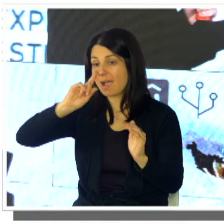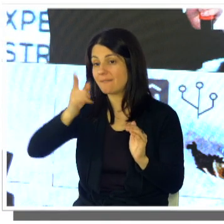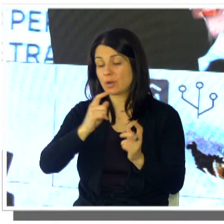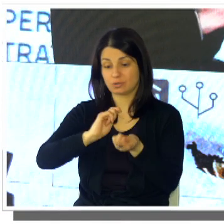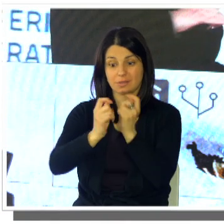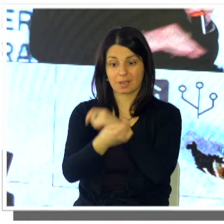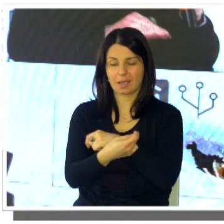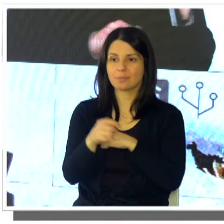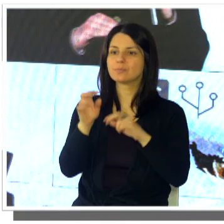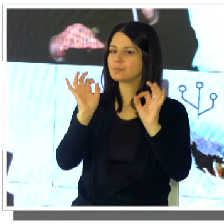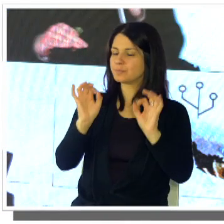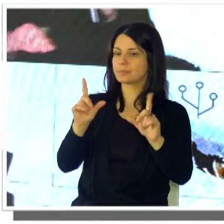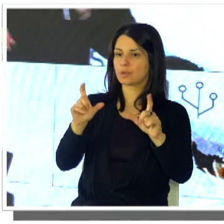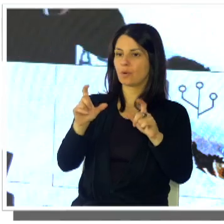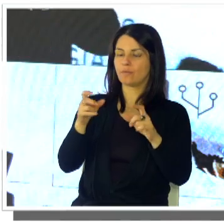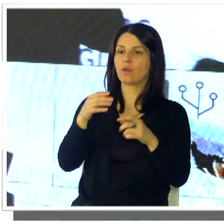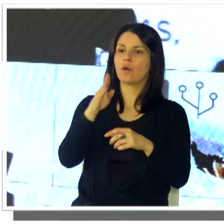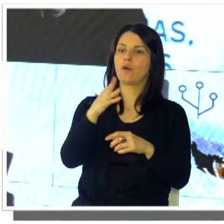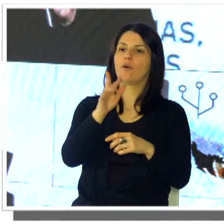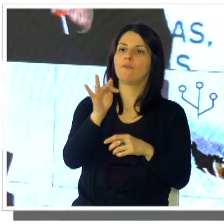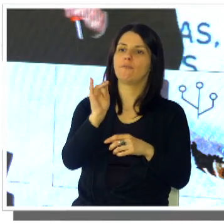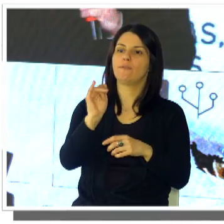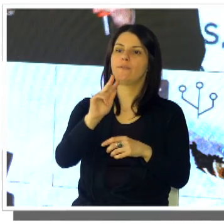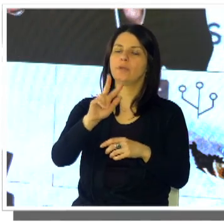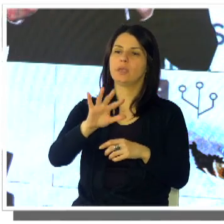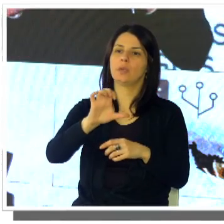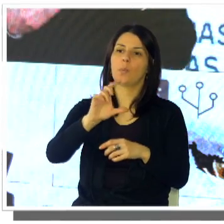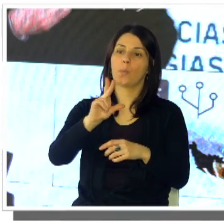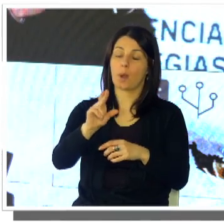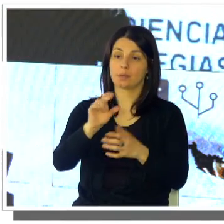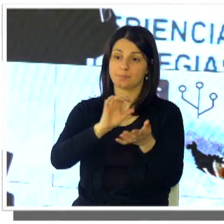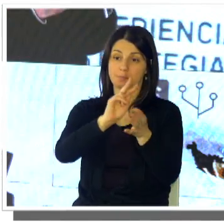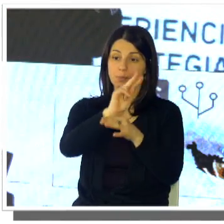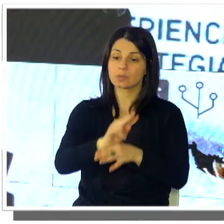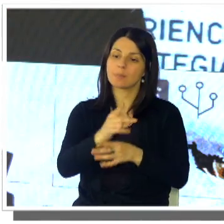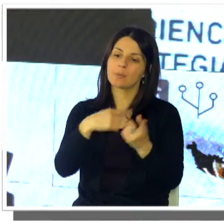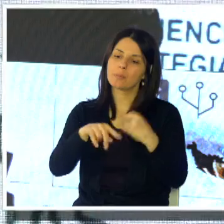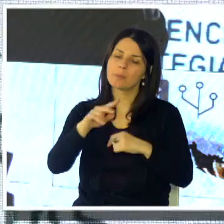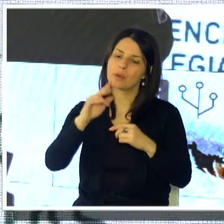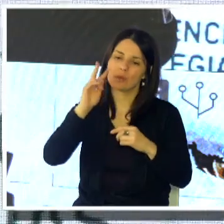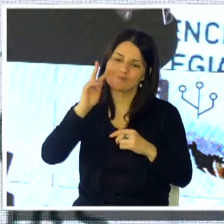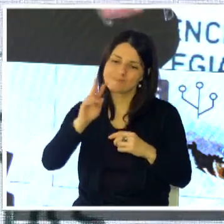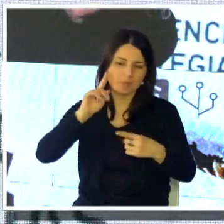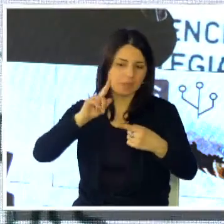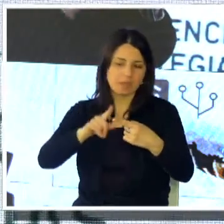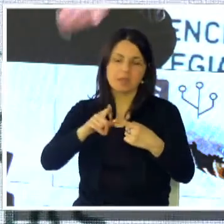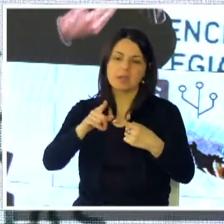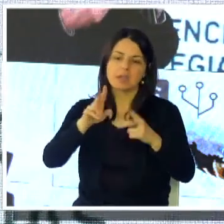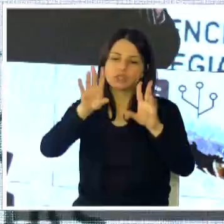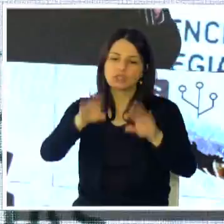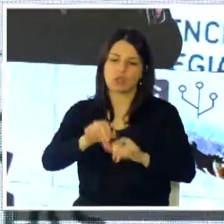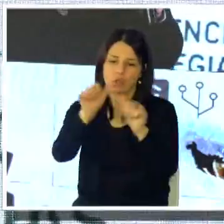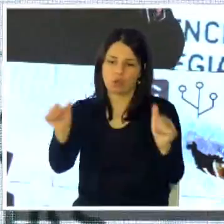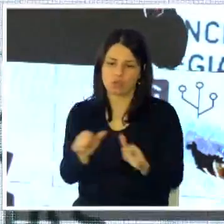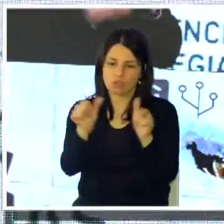estamos apoyando en la plataforma Fiewer, pero le estamos dando una visión de todo lo que estamos haciendo sobre esa plataforma